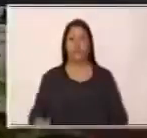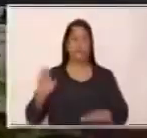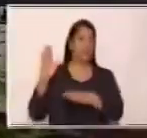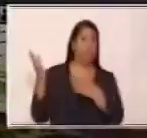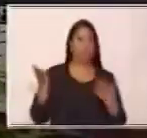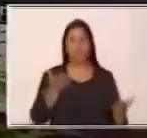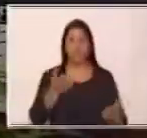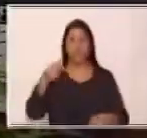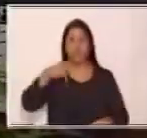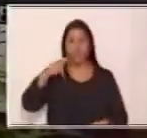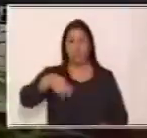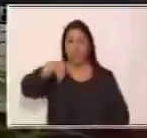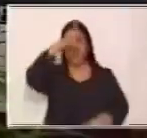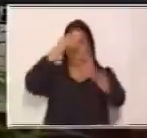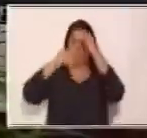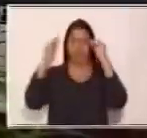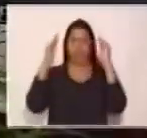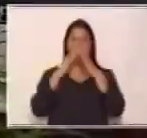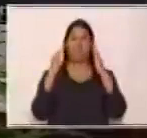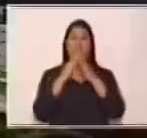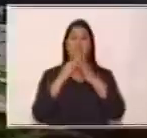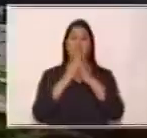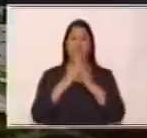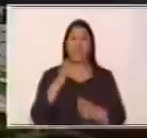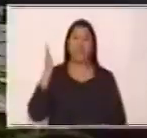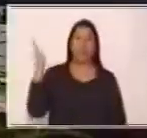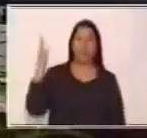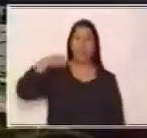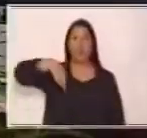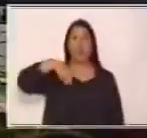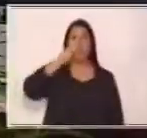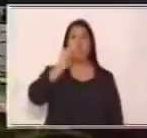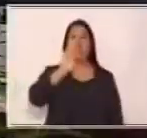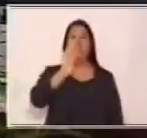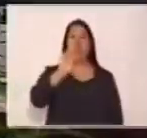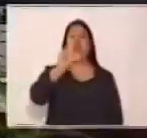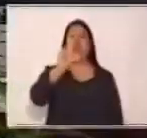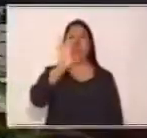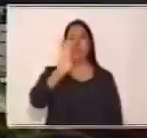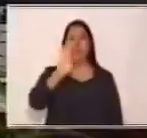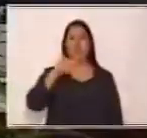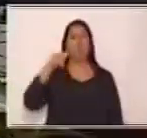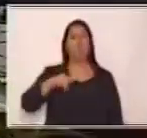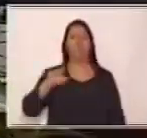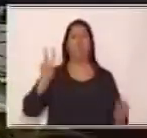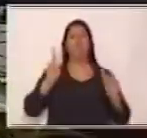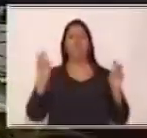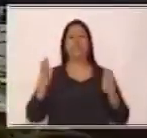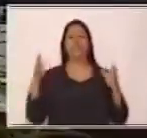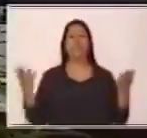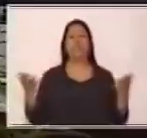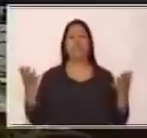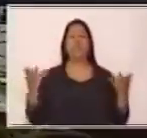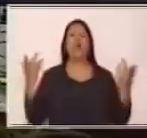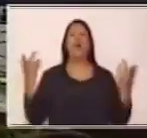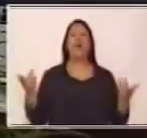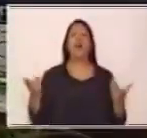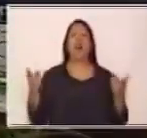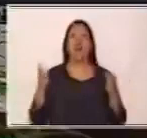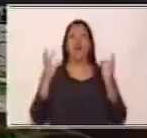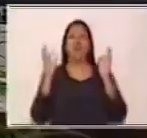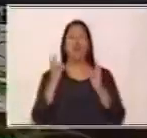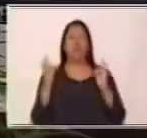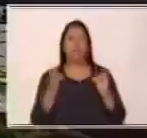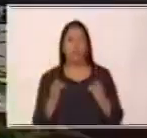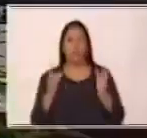Bienvenido a este espacio educativo Aprendo en Casa. Soy Pablo Salvatierra y en esta oportunidad desarrollaré el tema Figuras literarias,